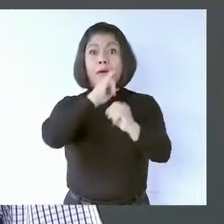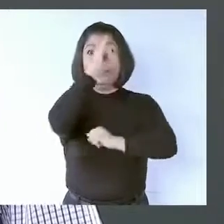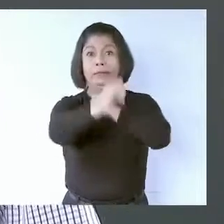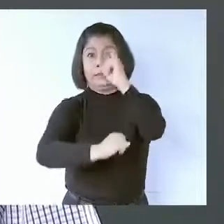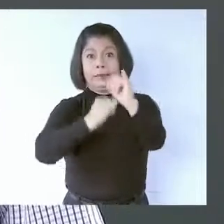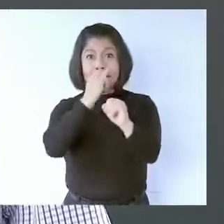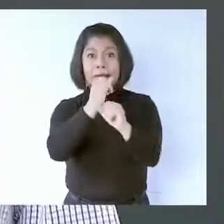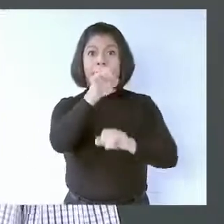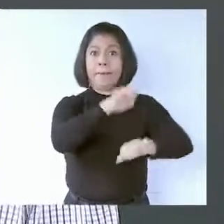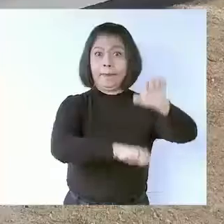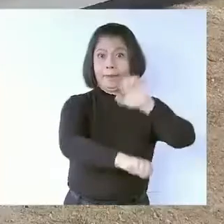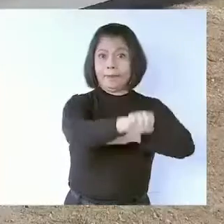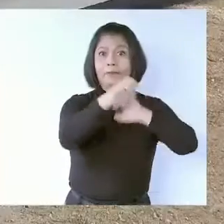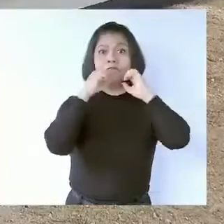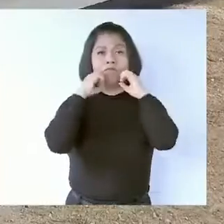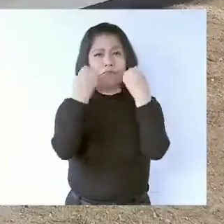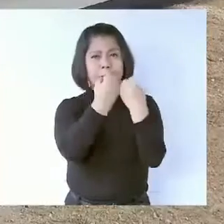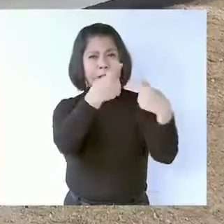mundo. Muchas gracias.